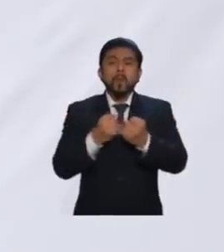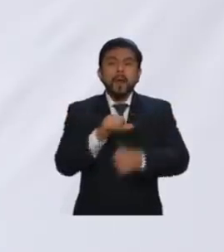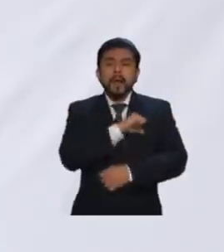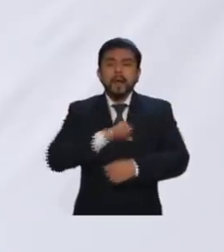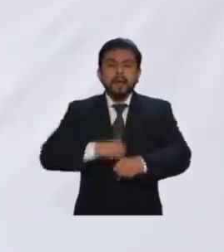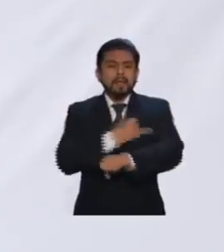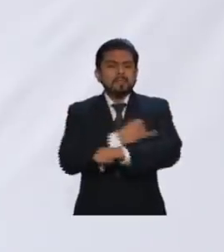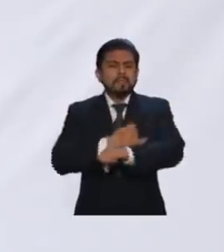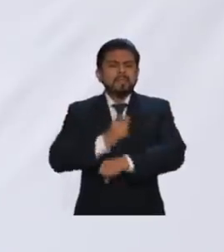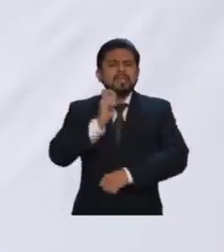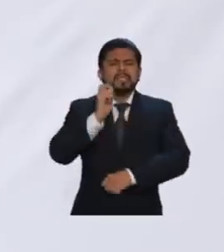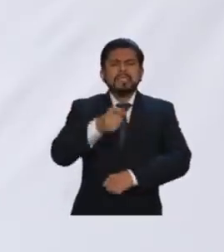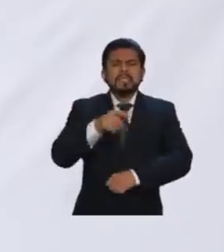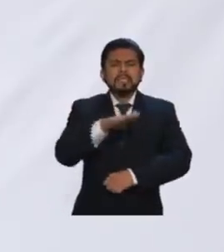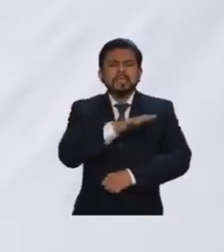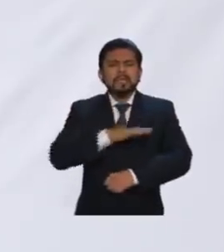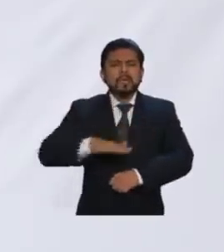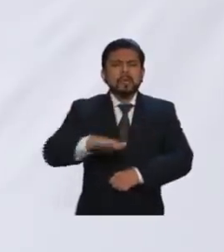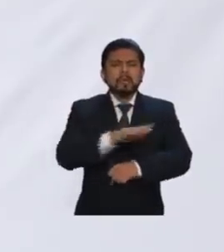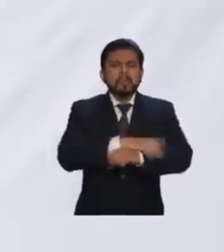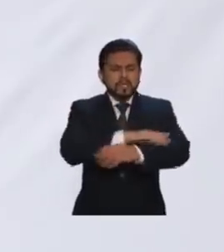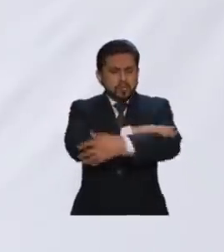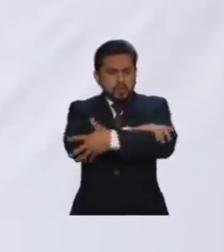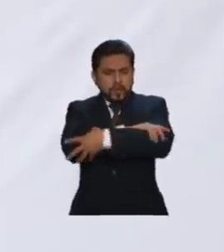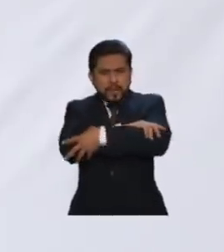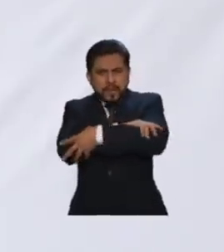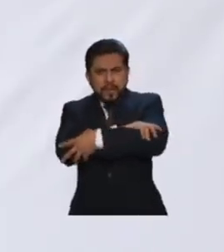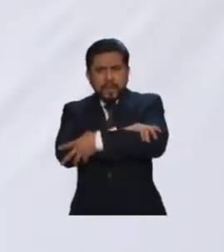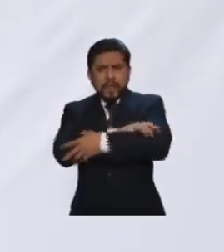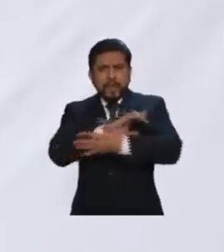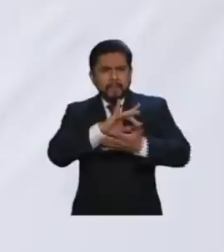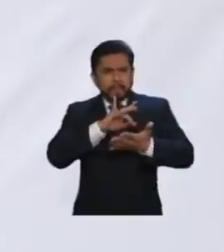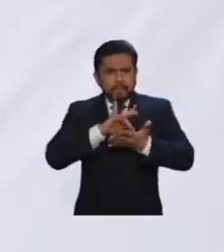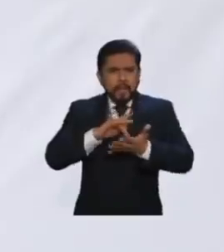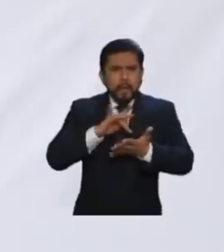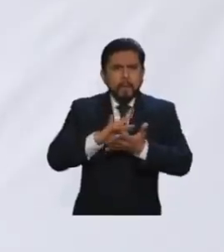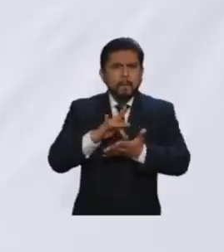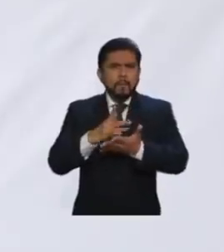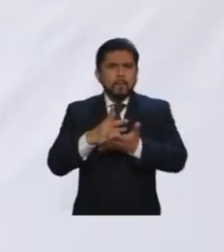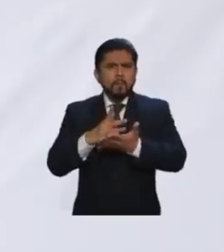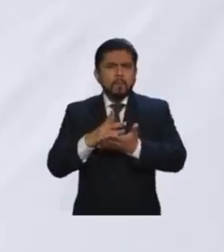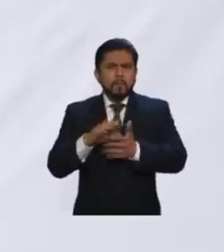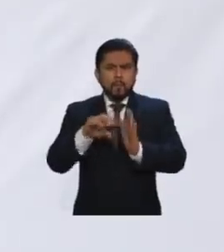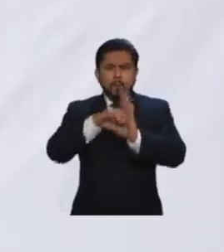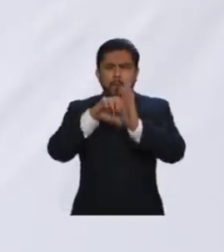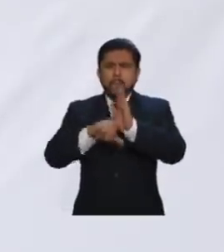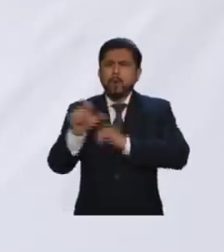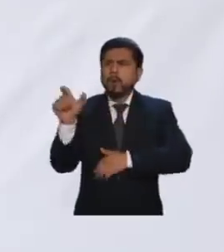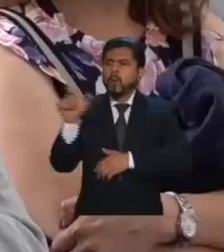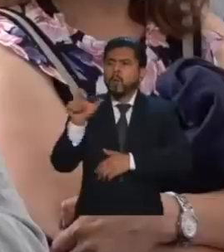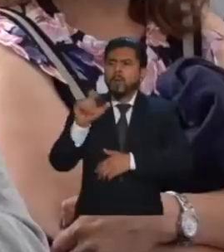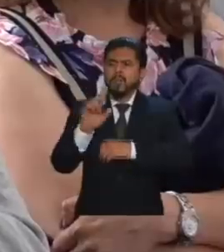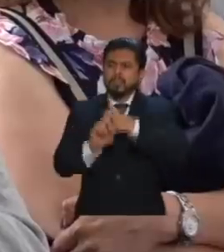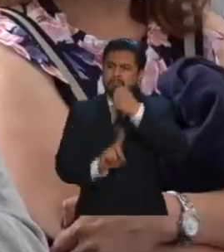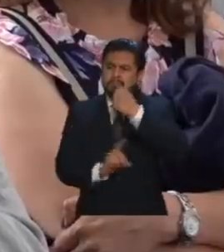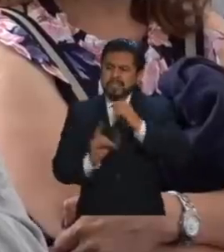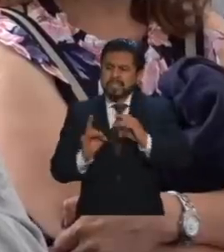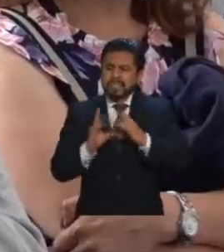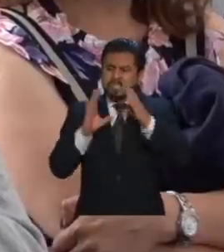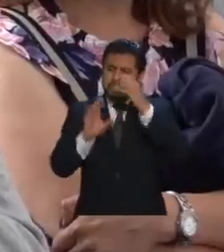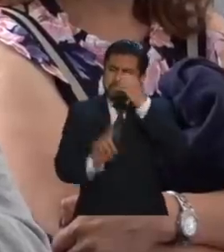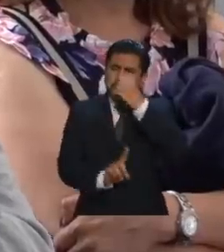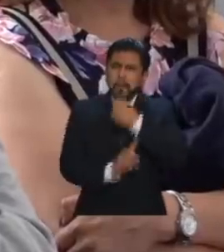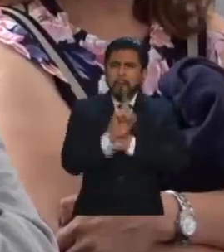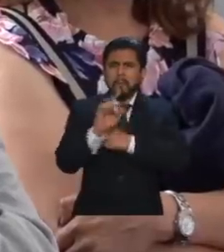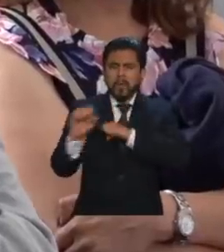de lo que representan los habitantes de la Ciudad de México. Aquí, cuando hay una catástrofe, un problema como